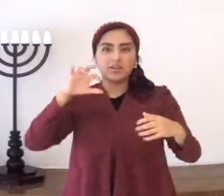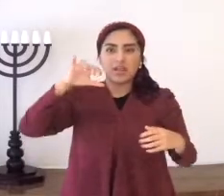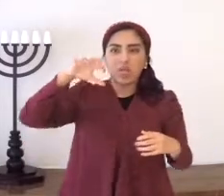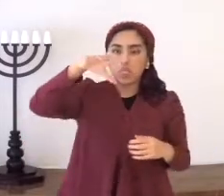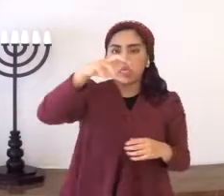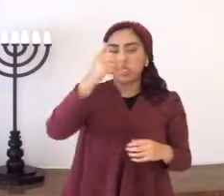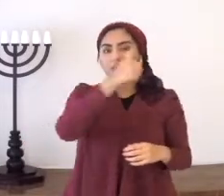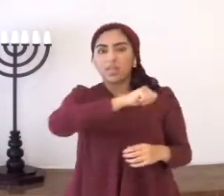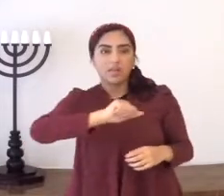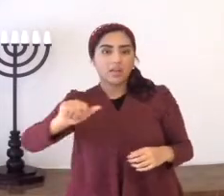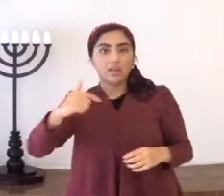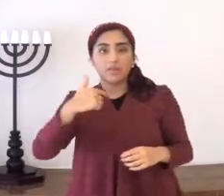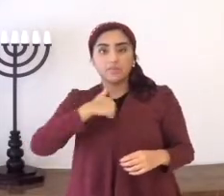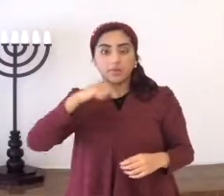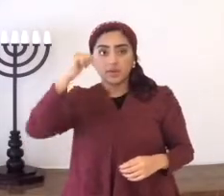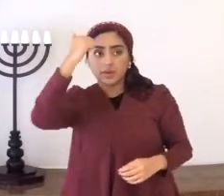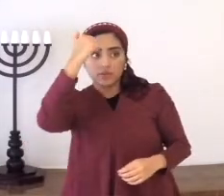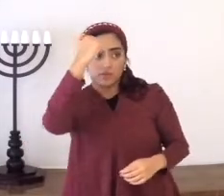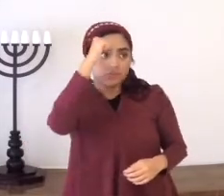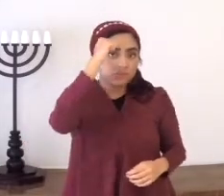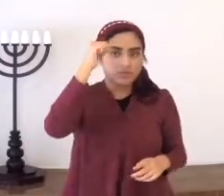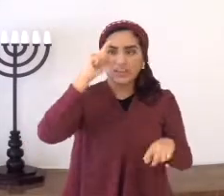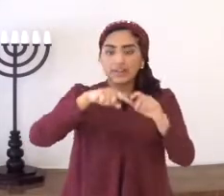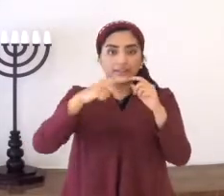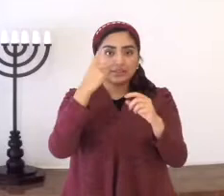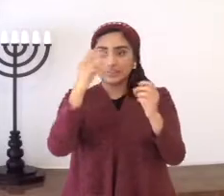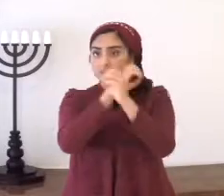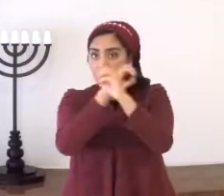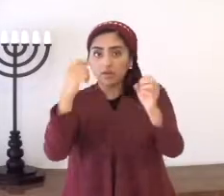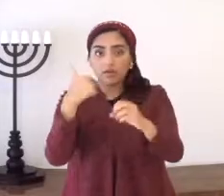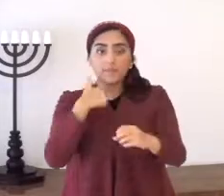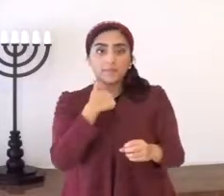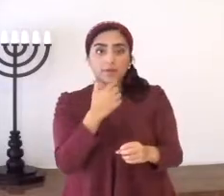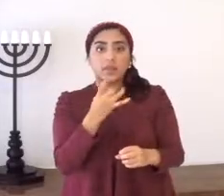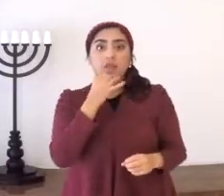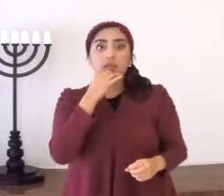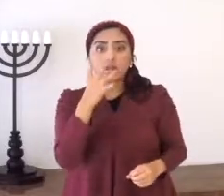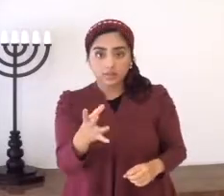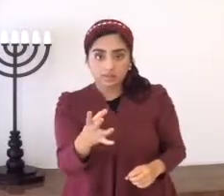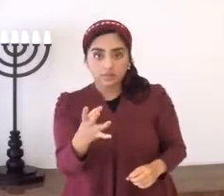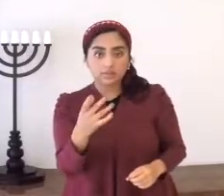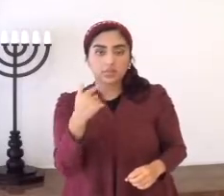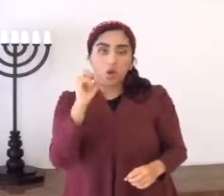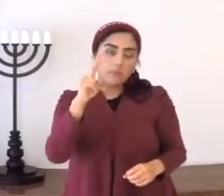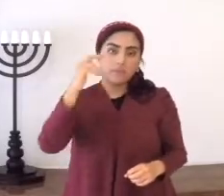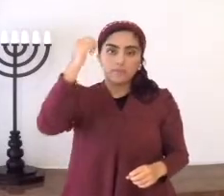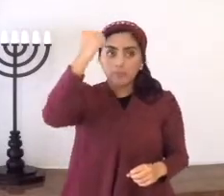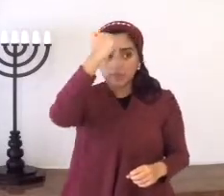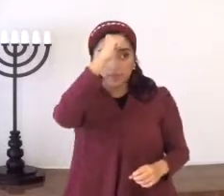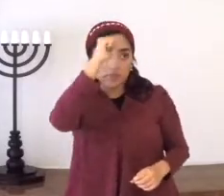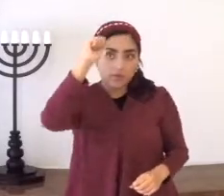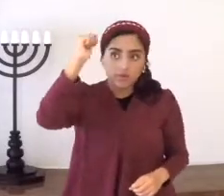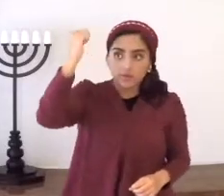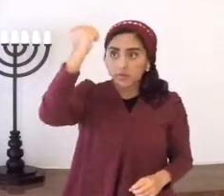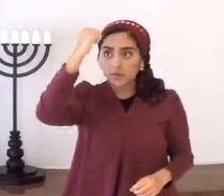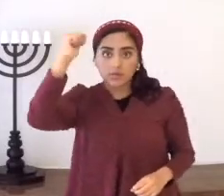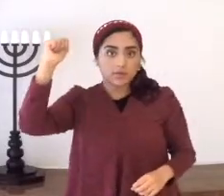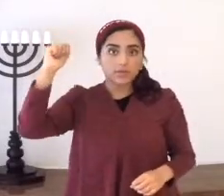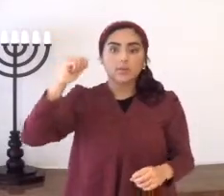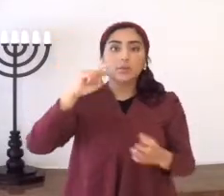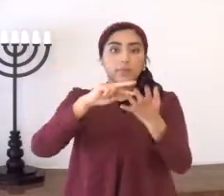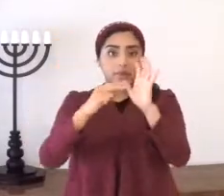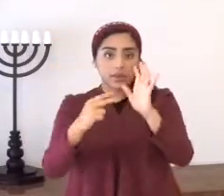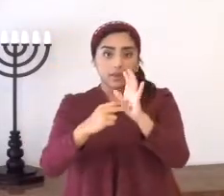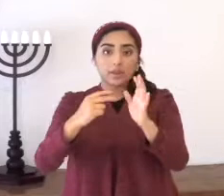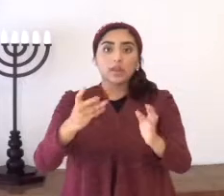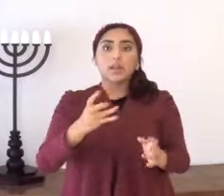de murciélagos, etcétera, y de tarántulas, no se ve nada, yo entro con esta lámpara o con una lámpara portátil